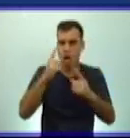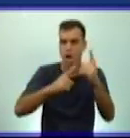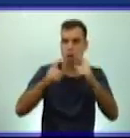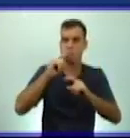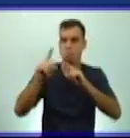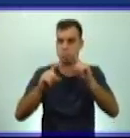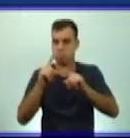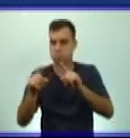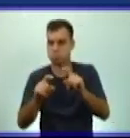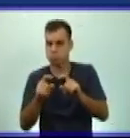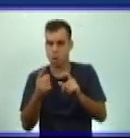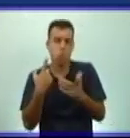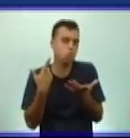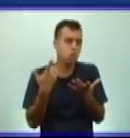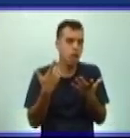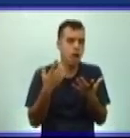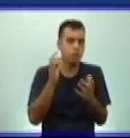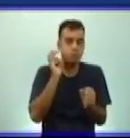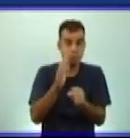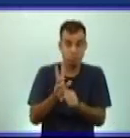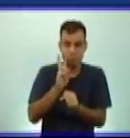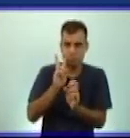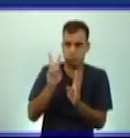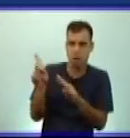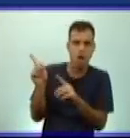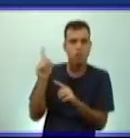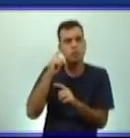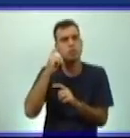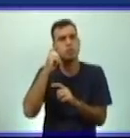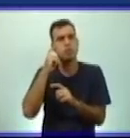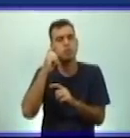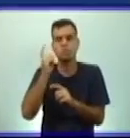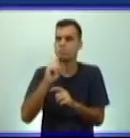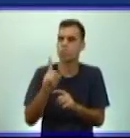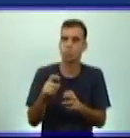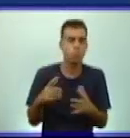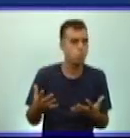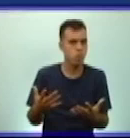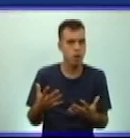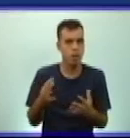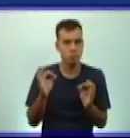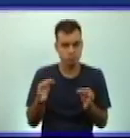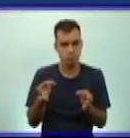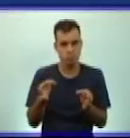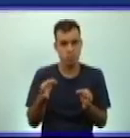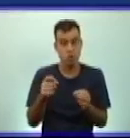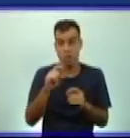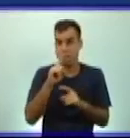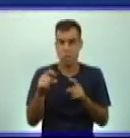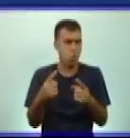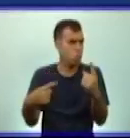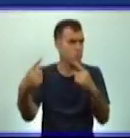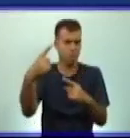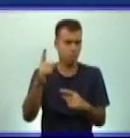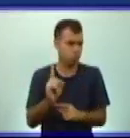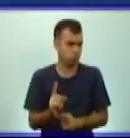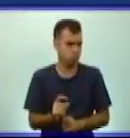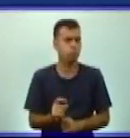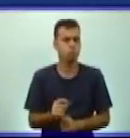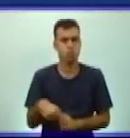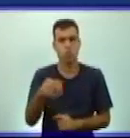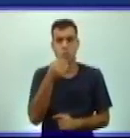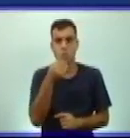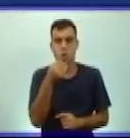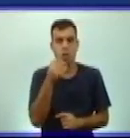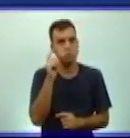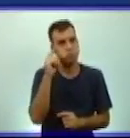surgiendo cuando yo veo estas aplicaciones, cuando me hablan precisamente del movimiento de rotación. Preguntas que no son las únicas, por supuesto. Ustedes pueden crear sus